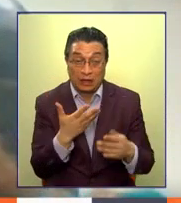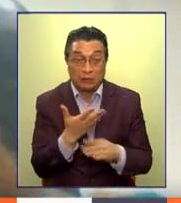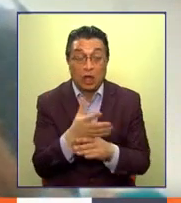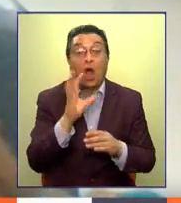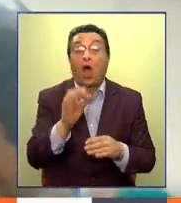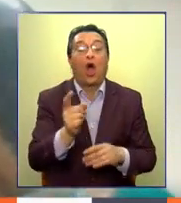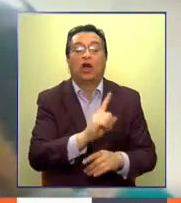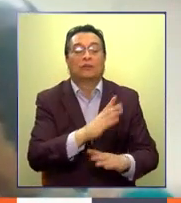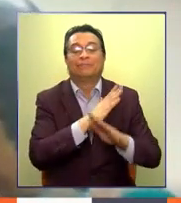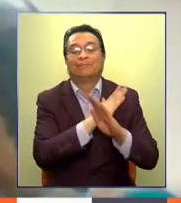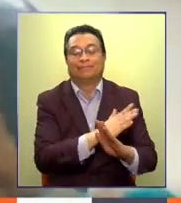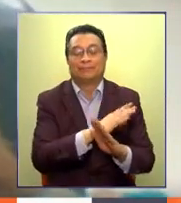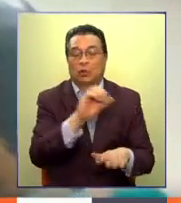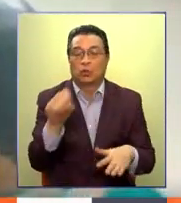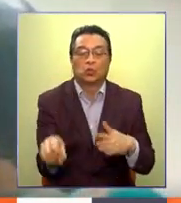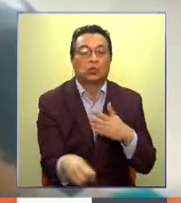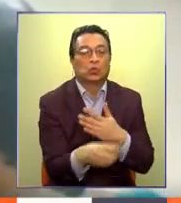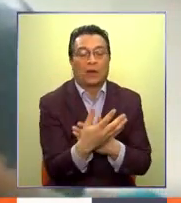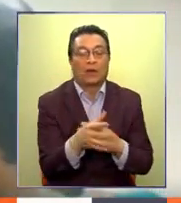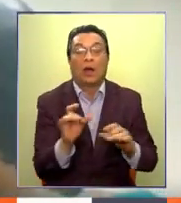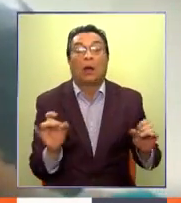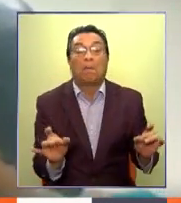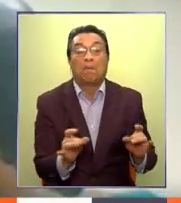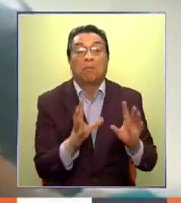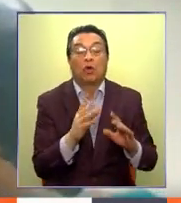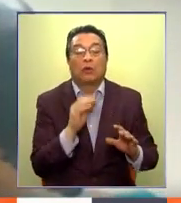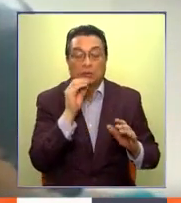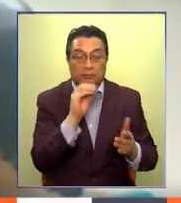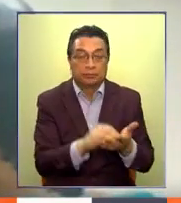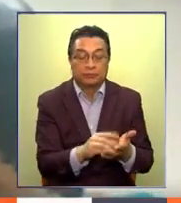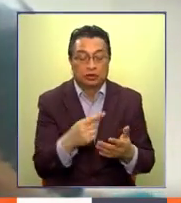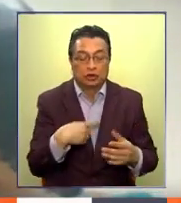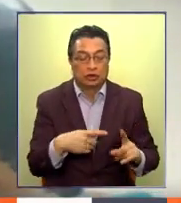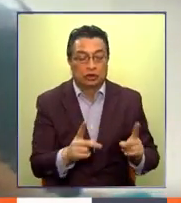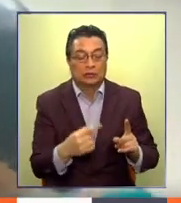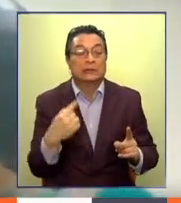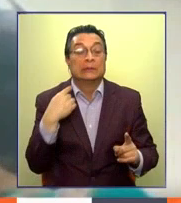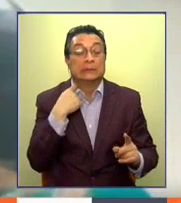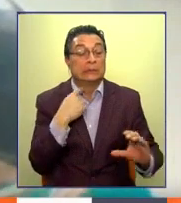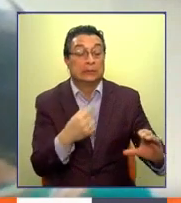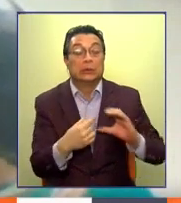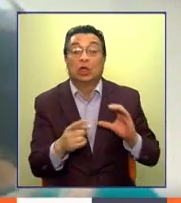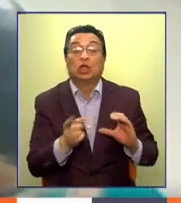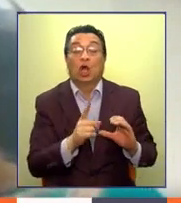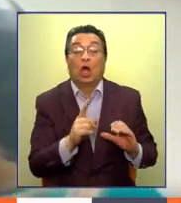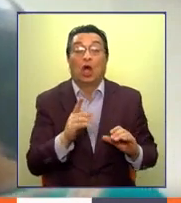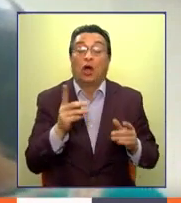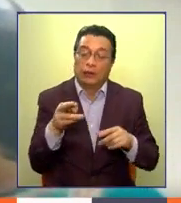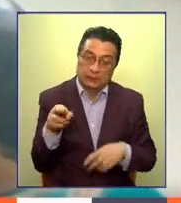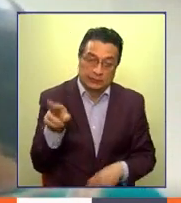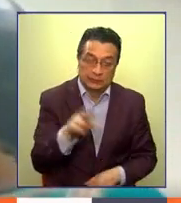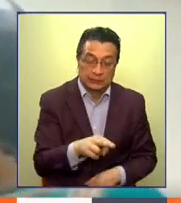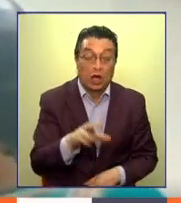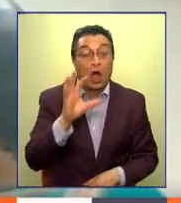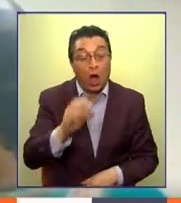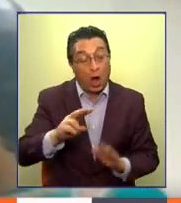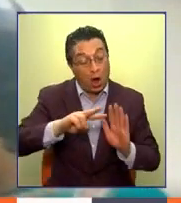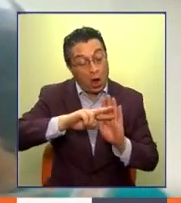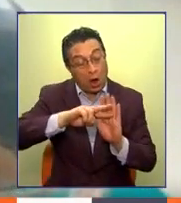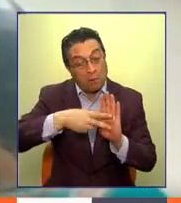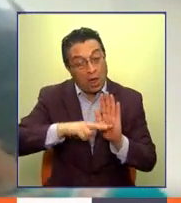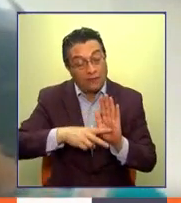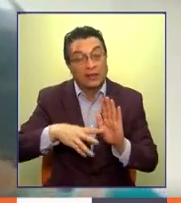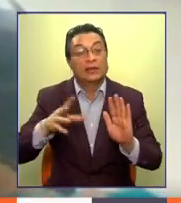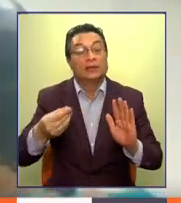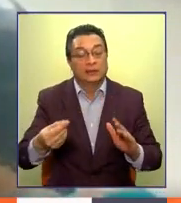anulen su solicitud en caso de definir que no les correspondía el bono, o modifiquen,